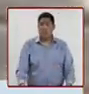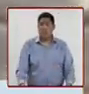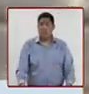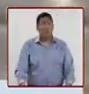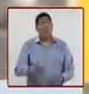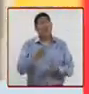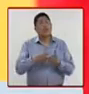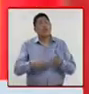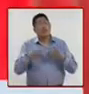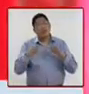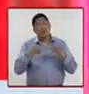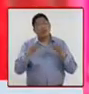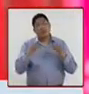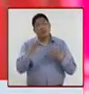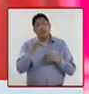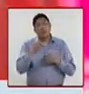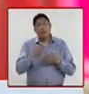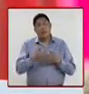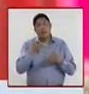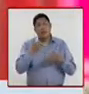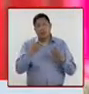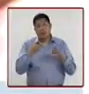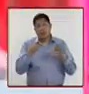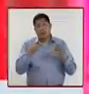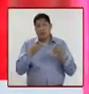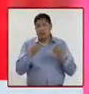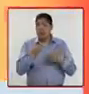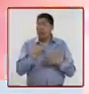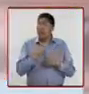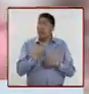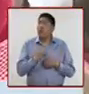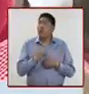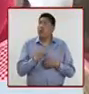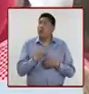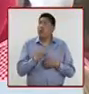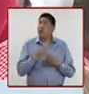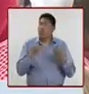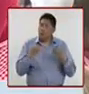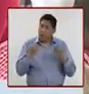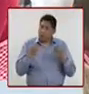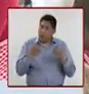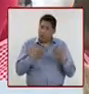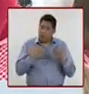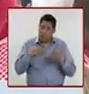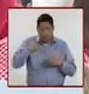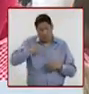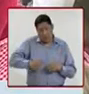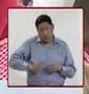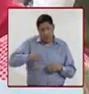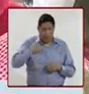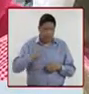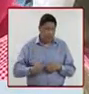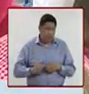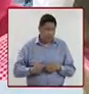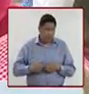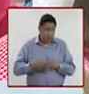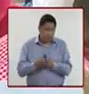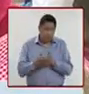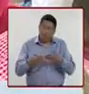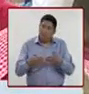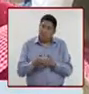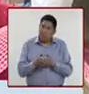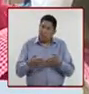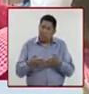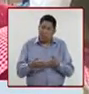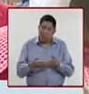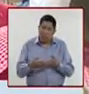¿A qué se dedicaba usted, doña Sabina, antes de la venta de barbijos? Yo me dedicaba a vender mis carteras, mis